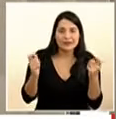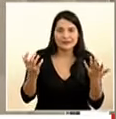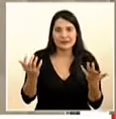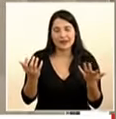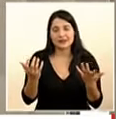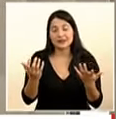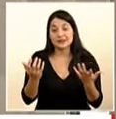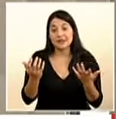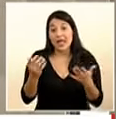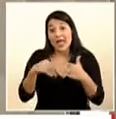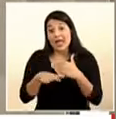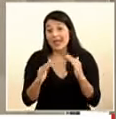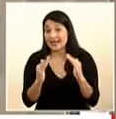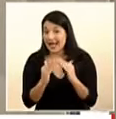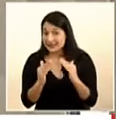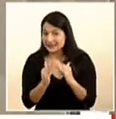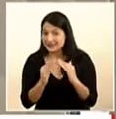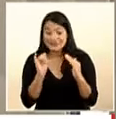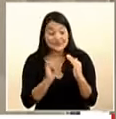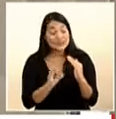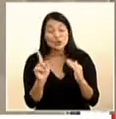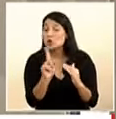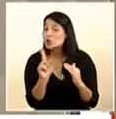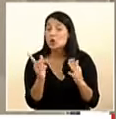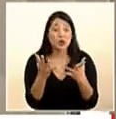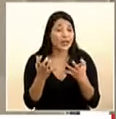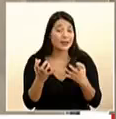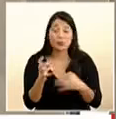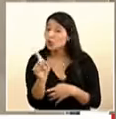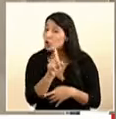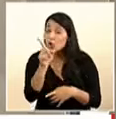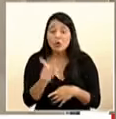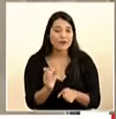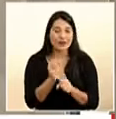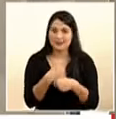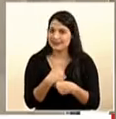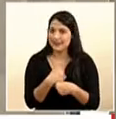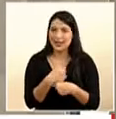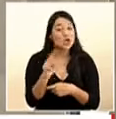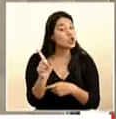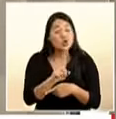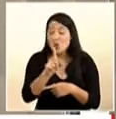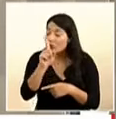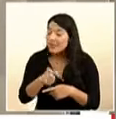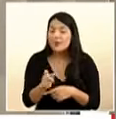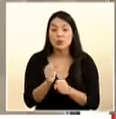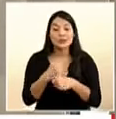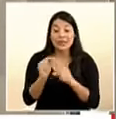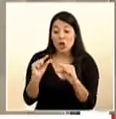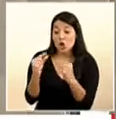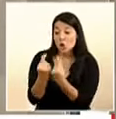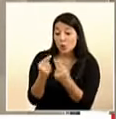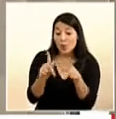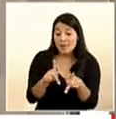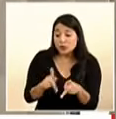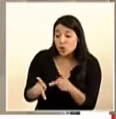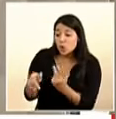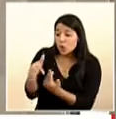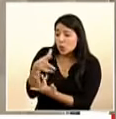en las casas y eso no es lo que estamos diciendo que no se debe hacer no debemos aglomerados porque justamente dice facilita